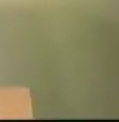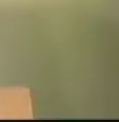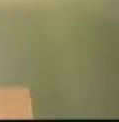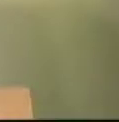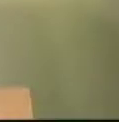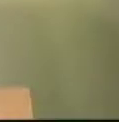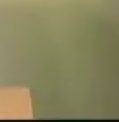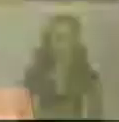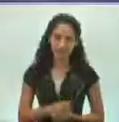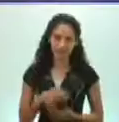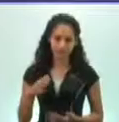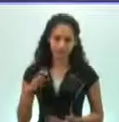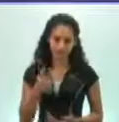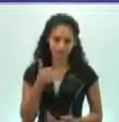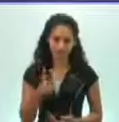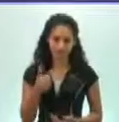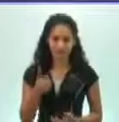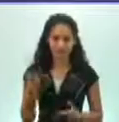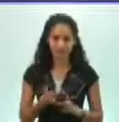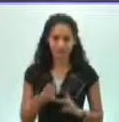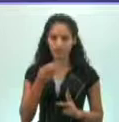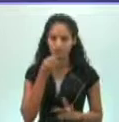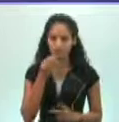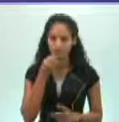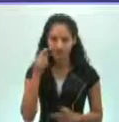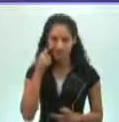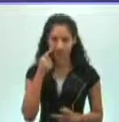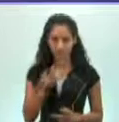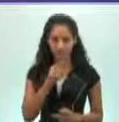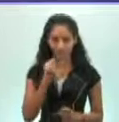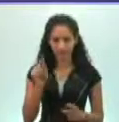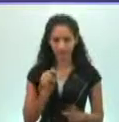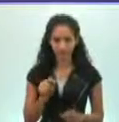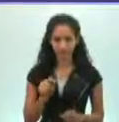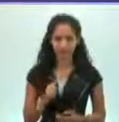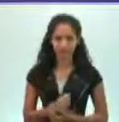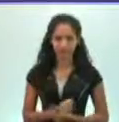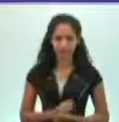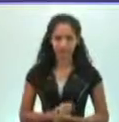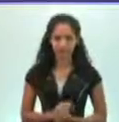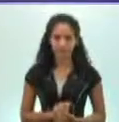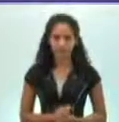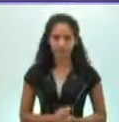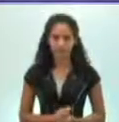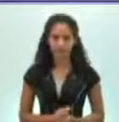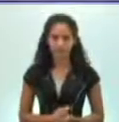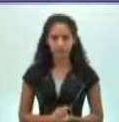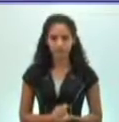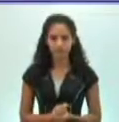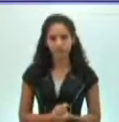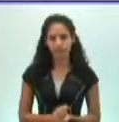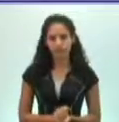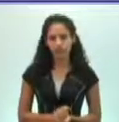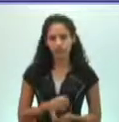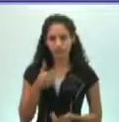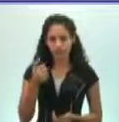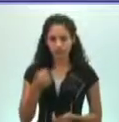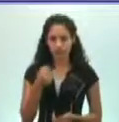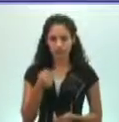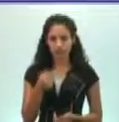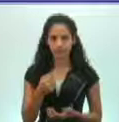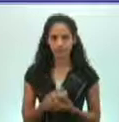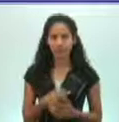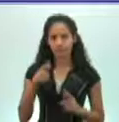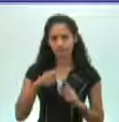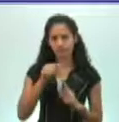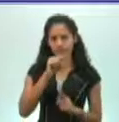espero que ya estén listos para poder revisar estas actividades. En el caso del inciso A, ¿qué